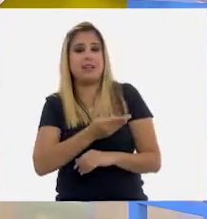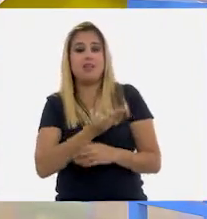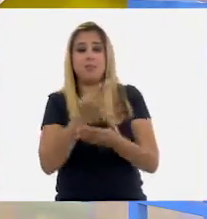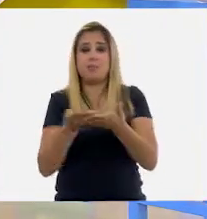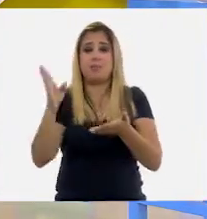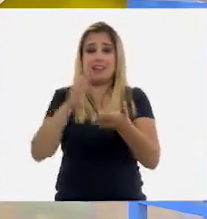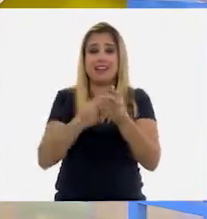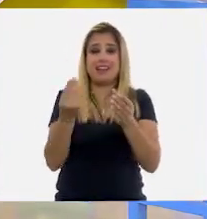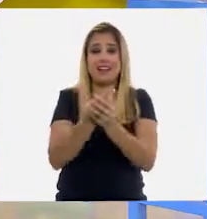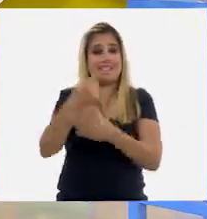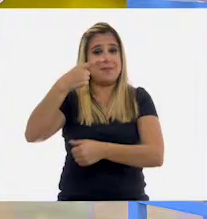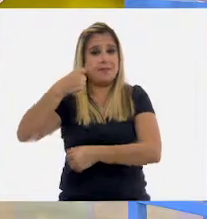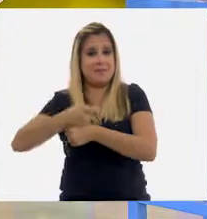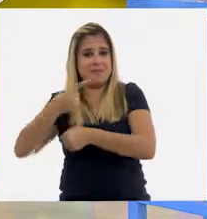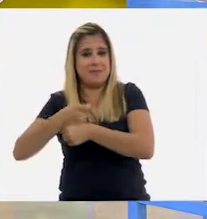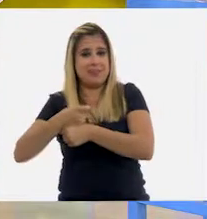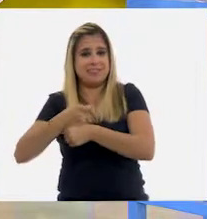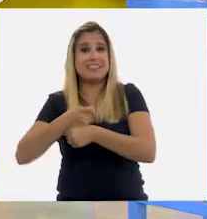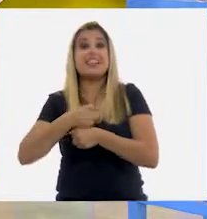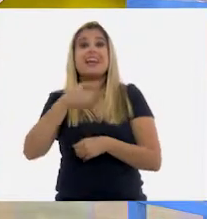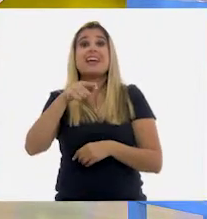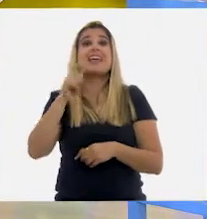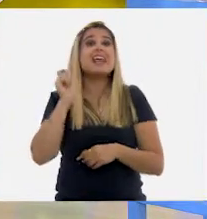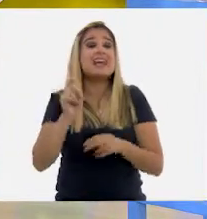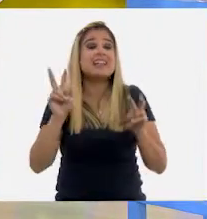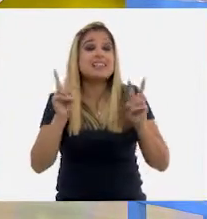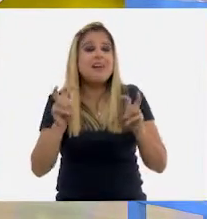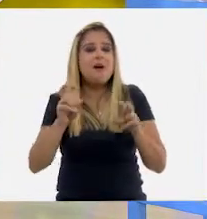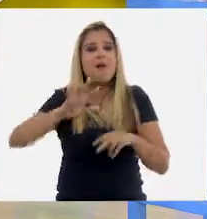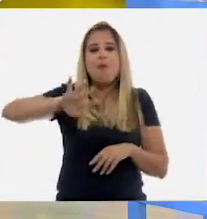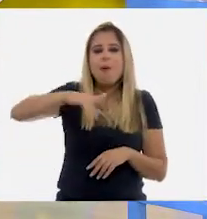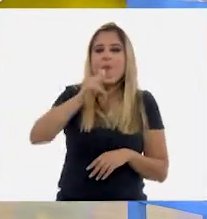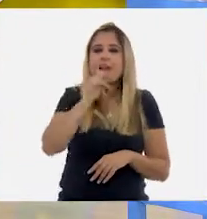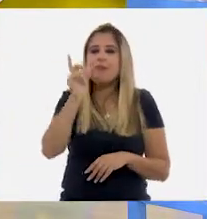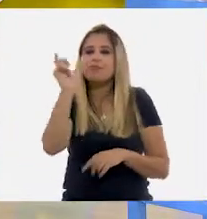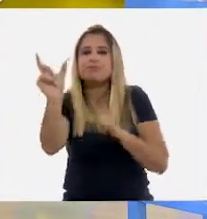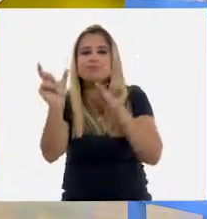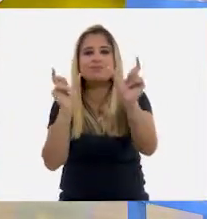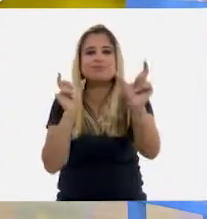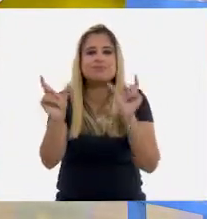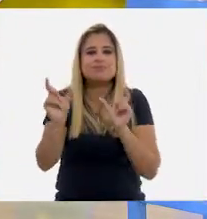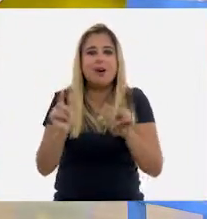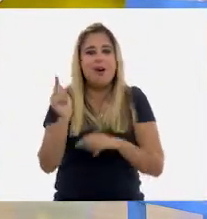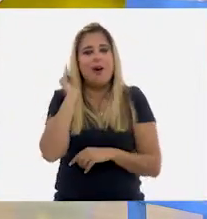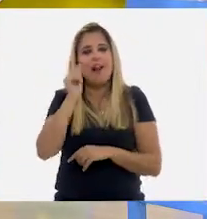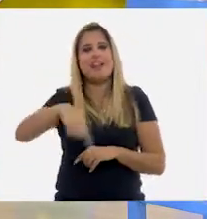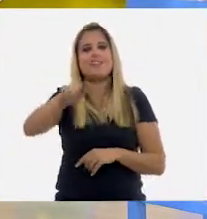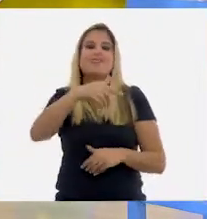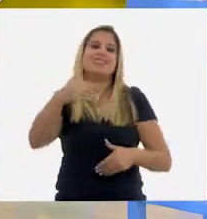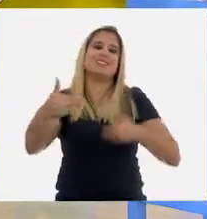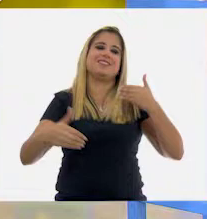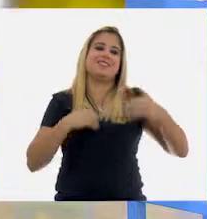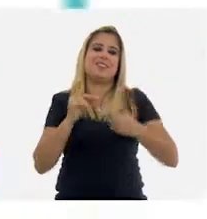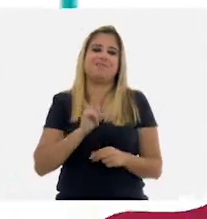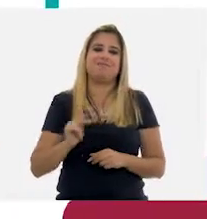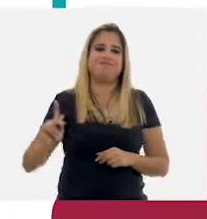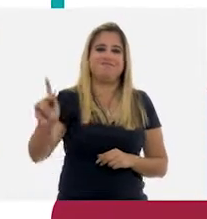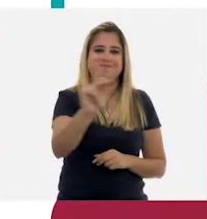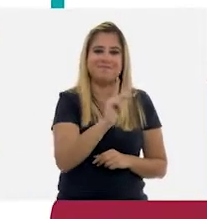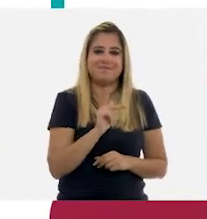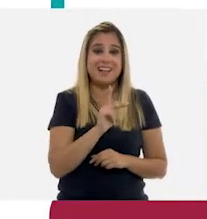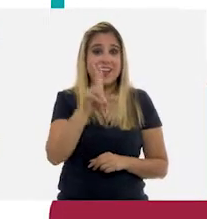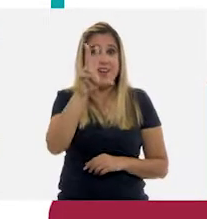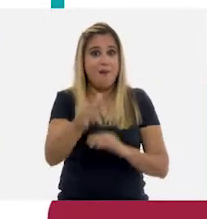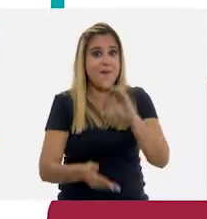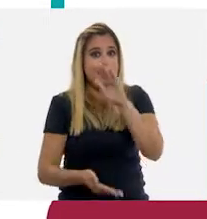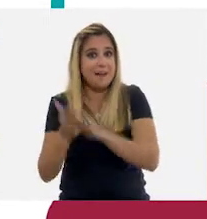Bilingüe del primer grado de primaria. Y esto fue Buscadores de Palabras. Esperamos que lo hayan disfrutado tanto como nosotros. No